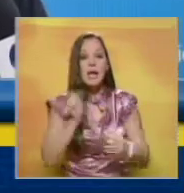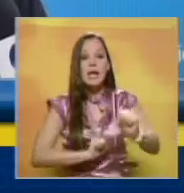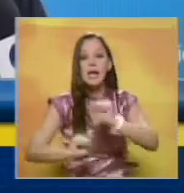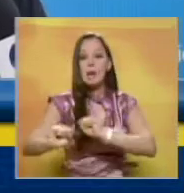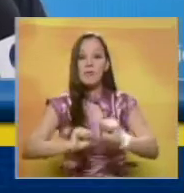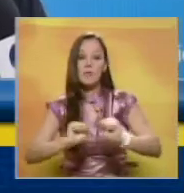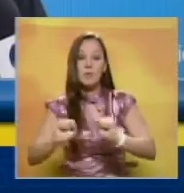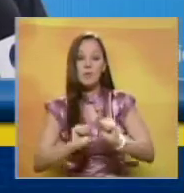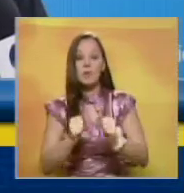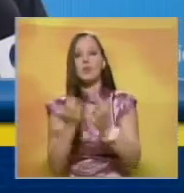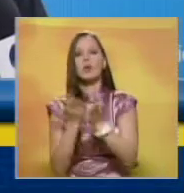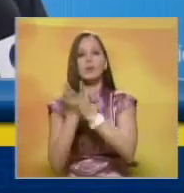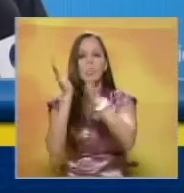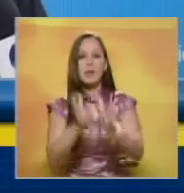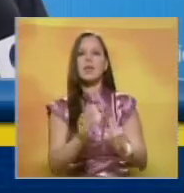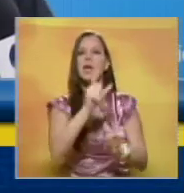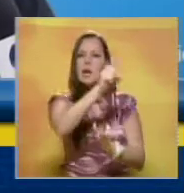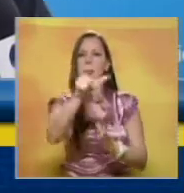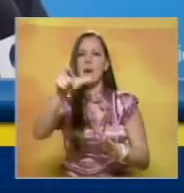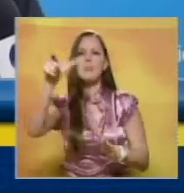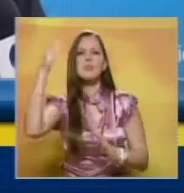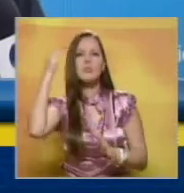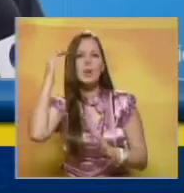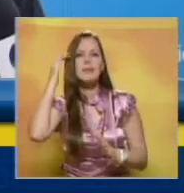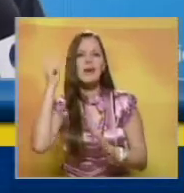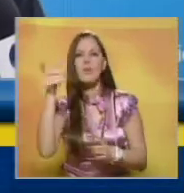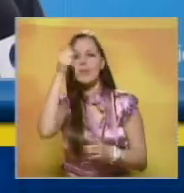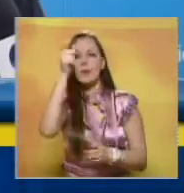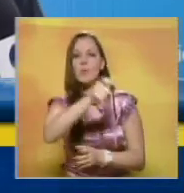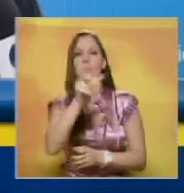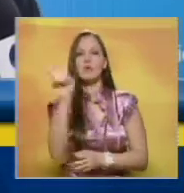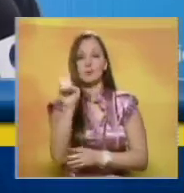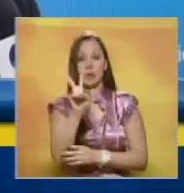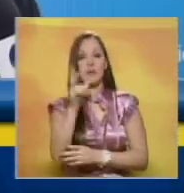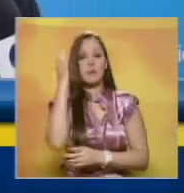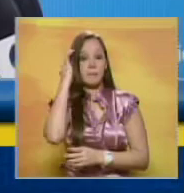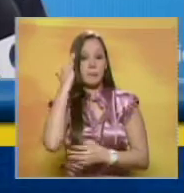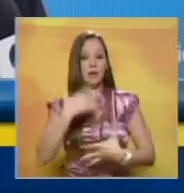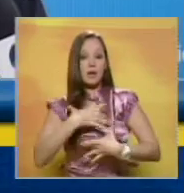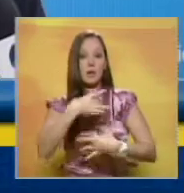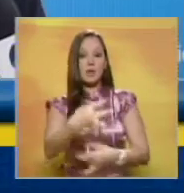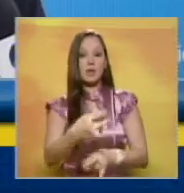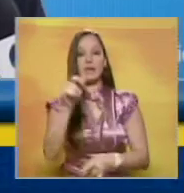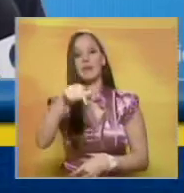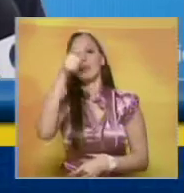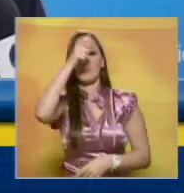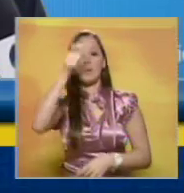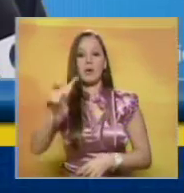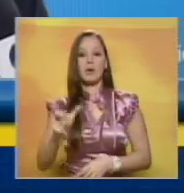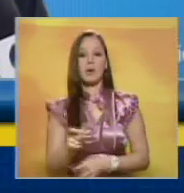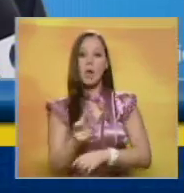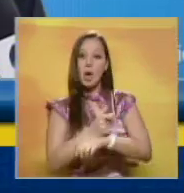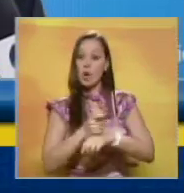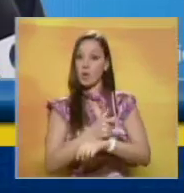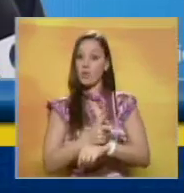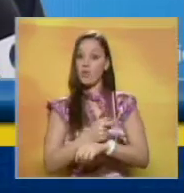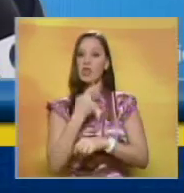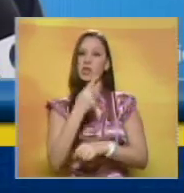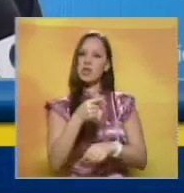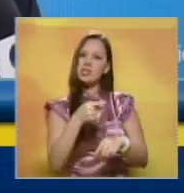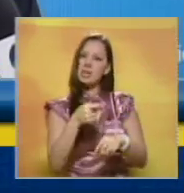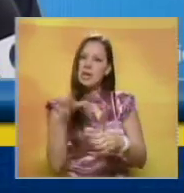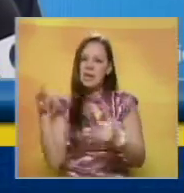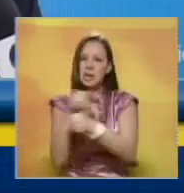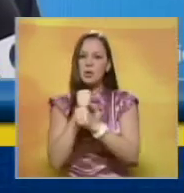fielmente las opiniones del pueblo venezolano y ha podido representar los intereses de este pueblo. Por eso el gobierno ha dicho que ahí encontraron guantes para